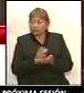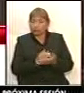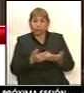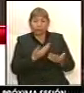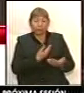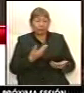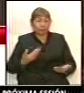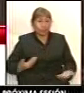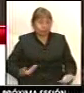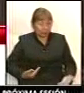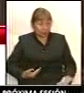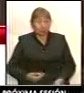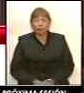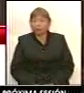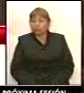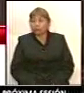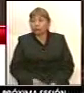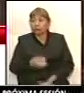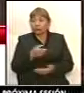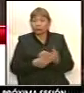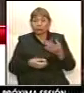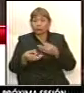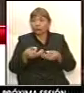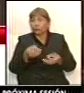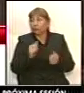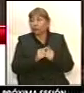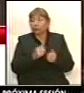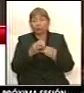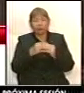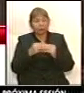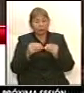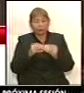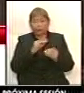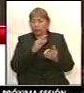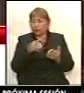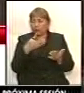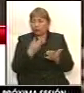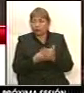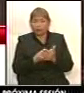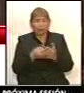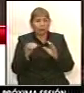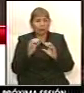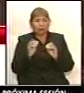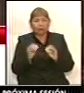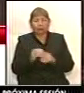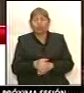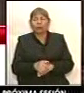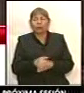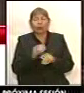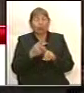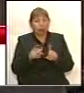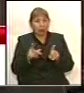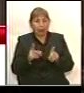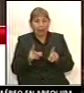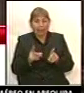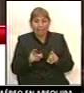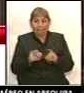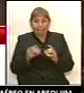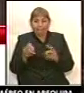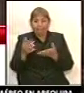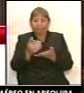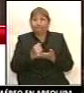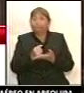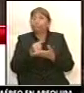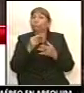Estado en subsidios o apoyos directos al agricultor por toda la pérdida que se ha ocasionado. Pero sin embargo, se ha emitido